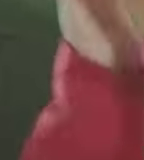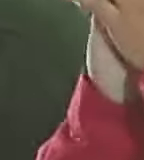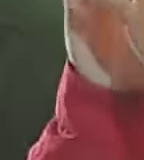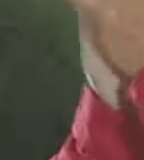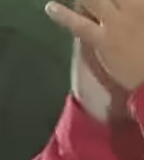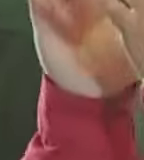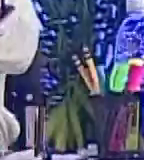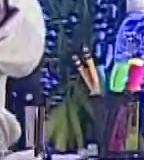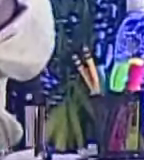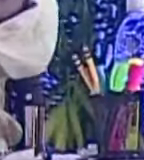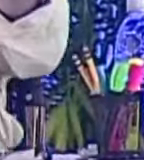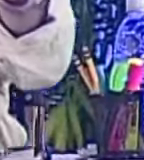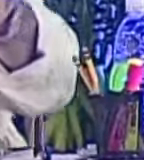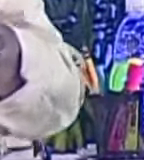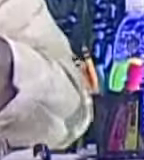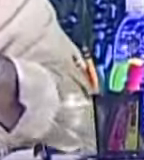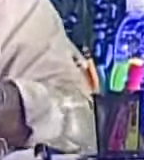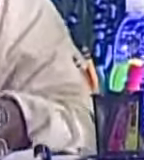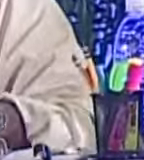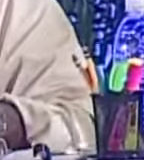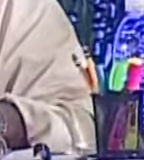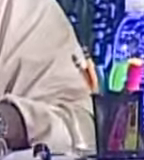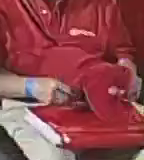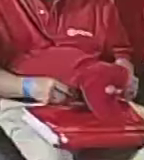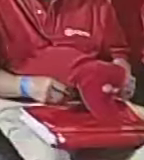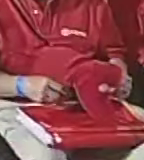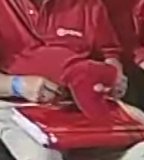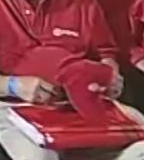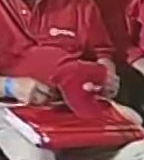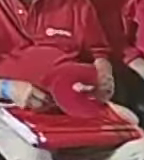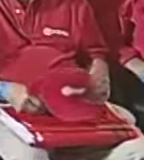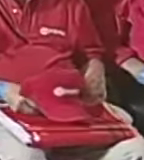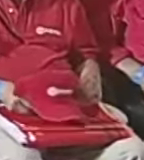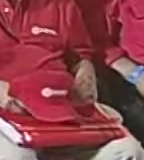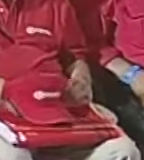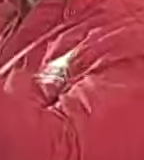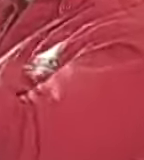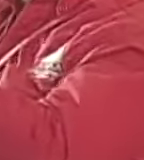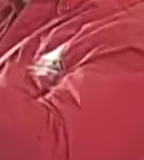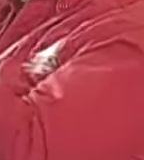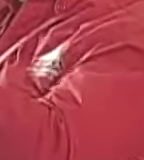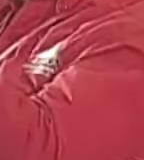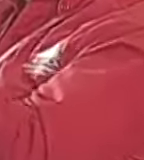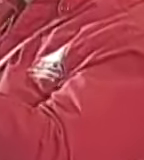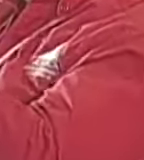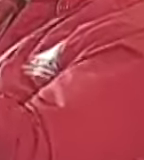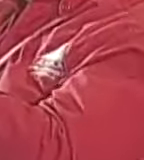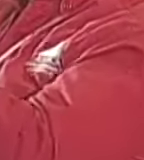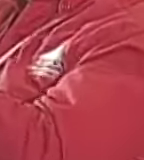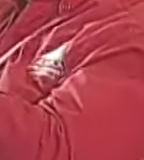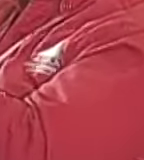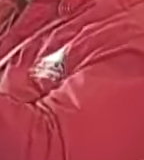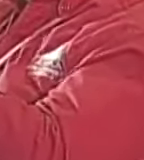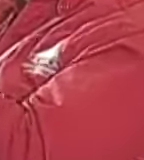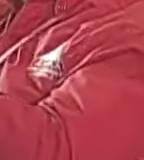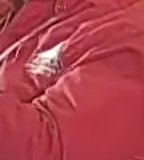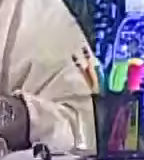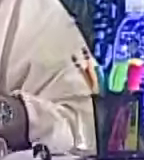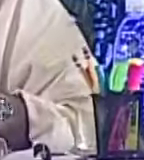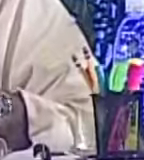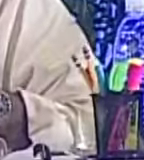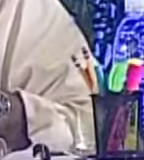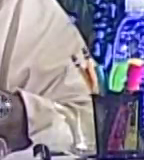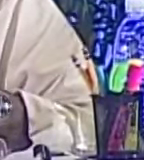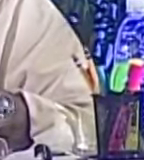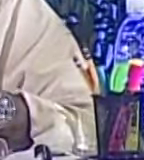él enriquecerse y robar a los demás, como hacen por allí unos gorgojos pelucones. El gorgojo pelucón, que trabaja